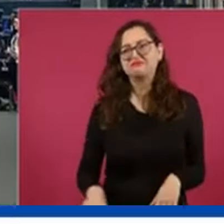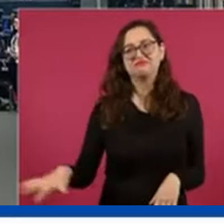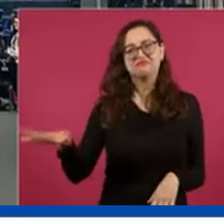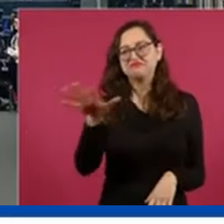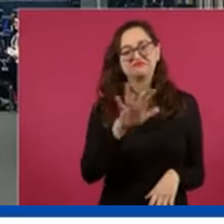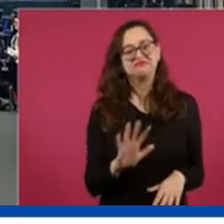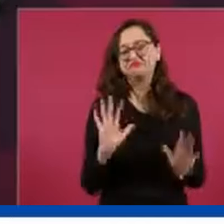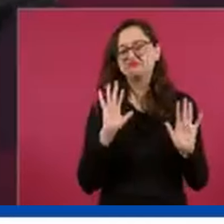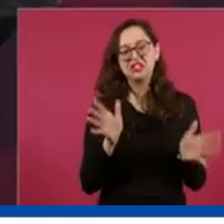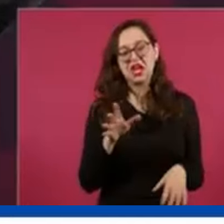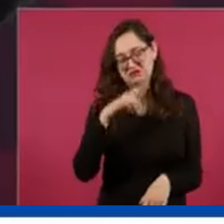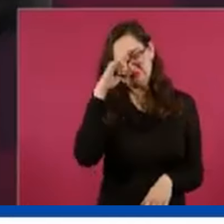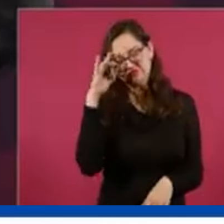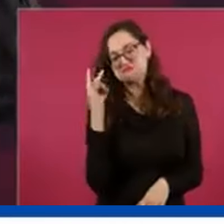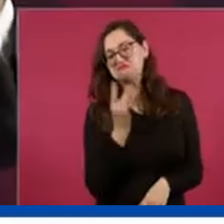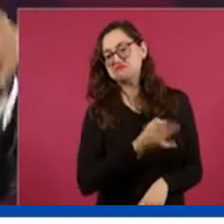Ya no, eso no.